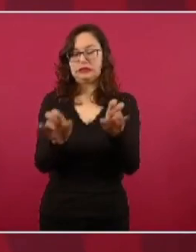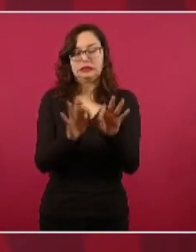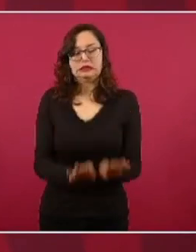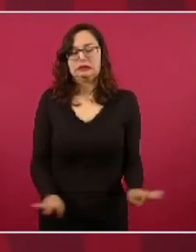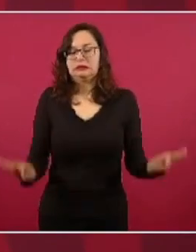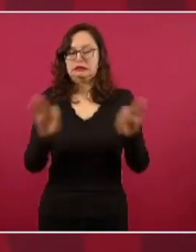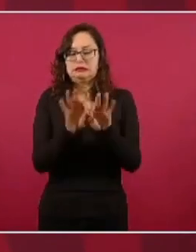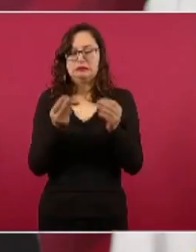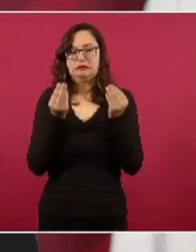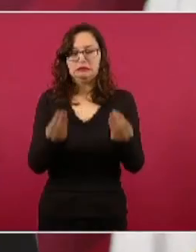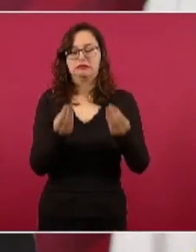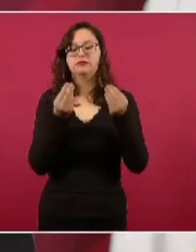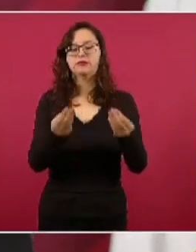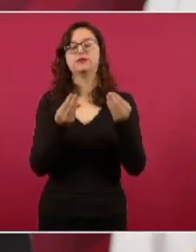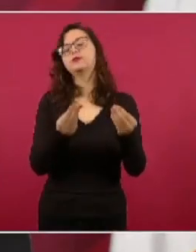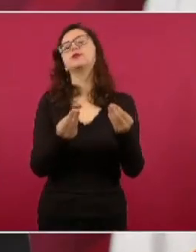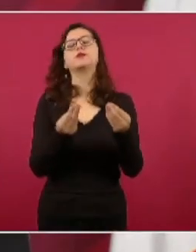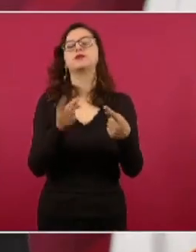muchísimo,